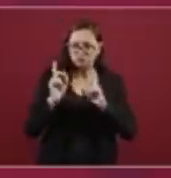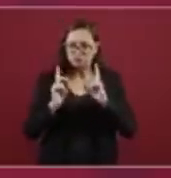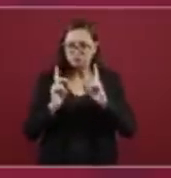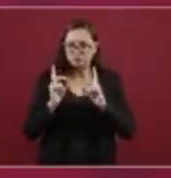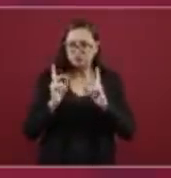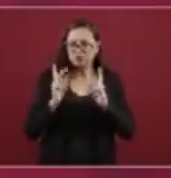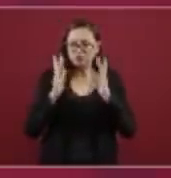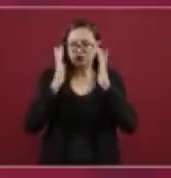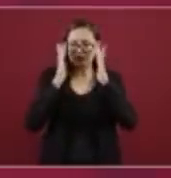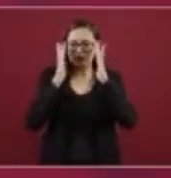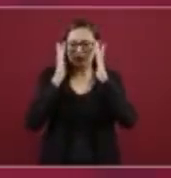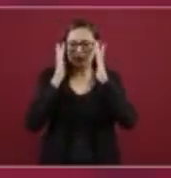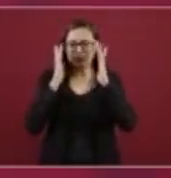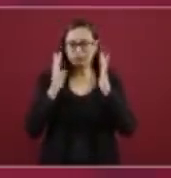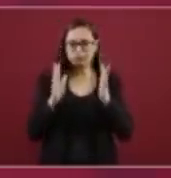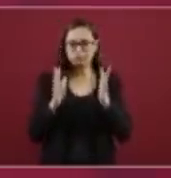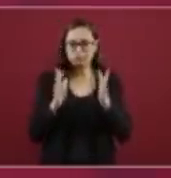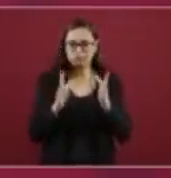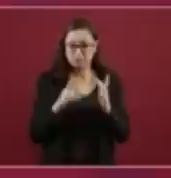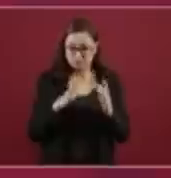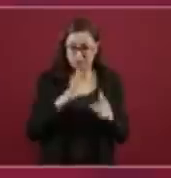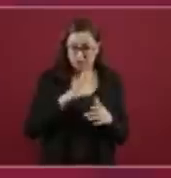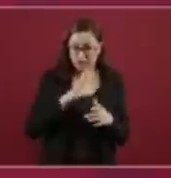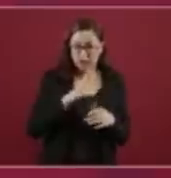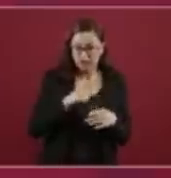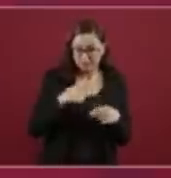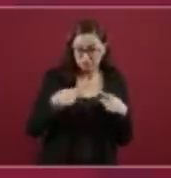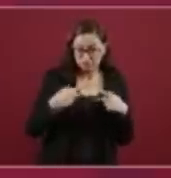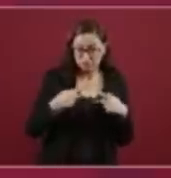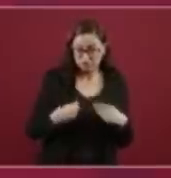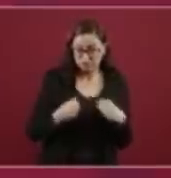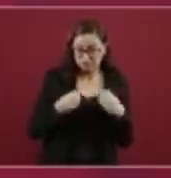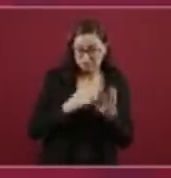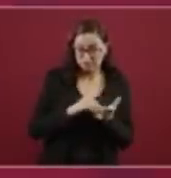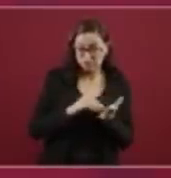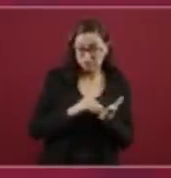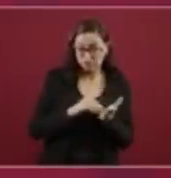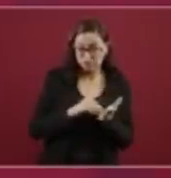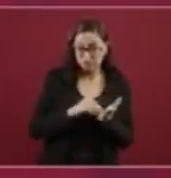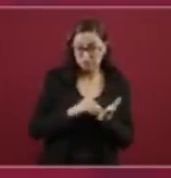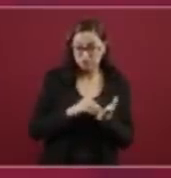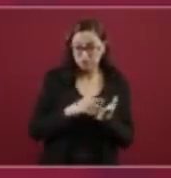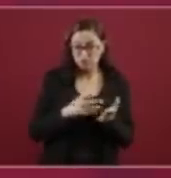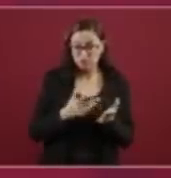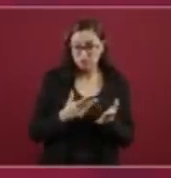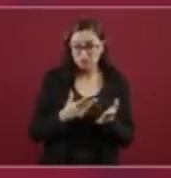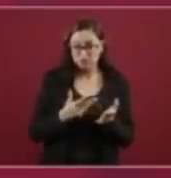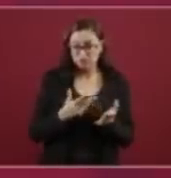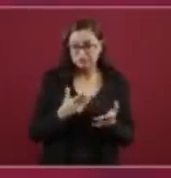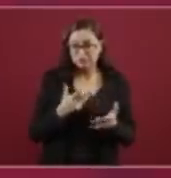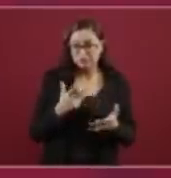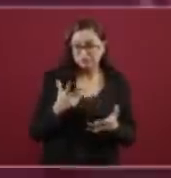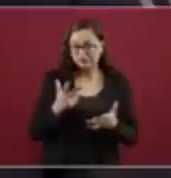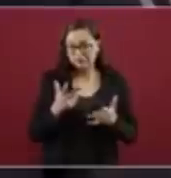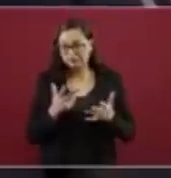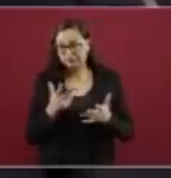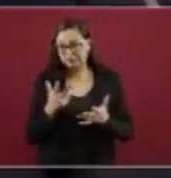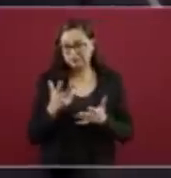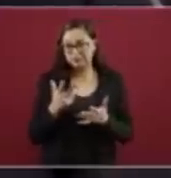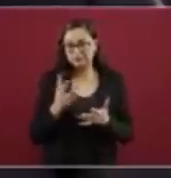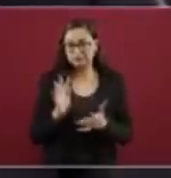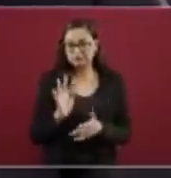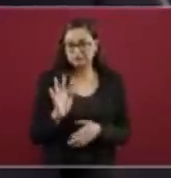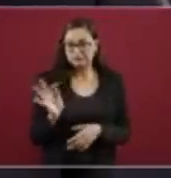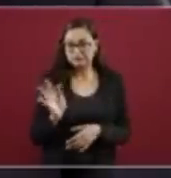convencidos de que existen las personas para no caer